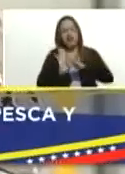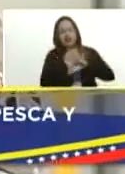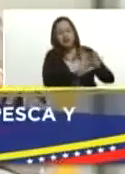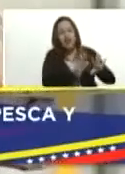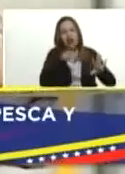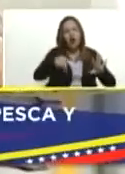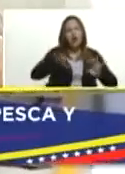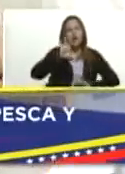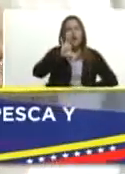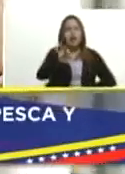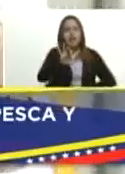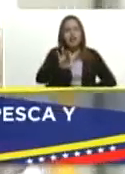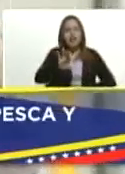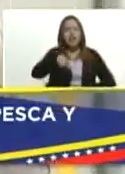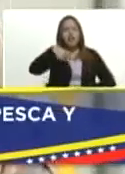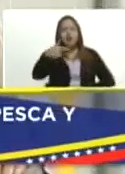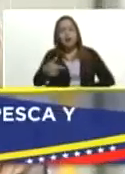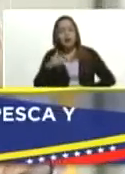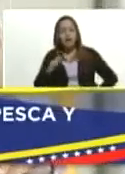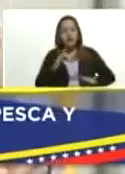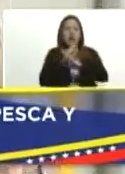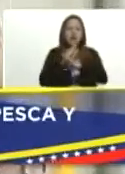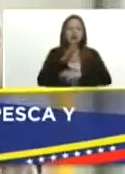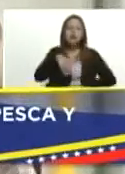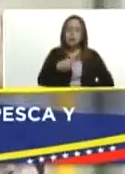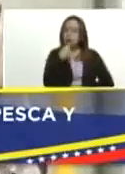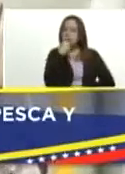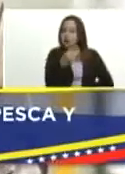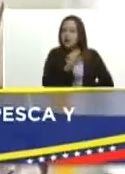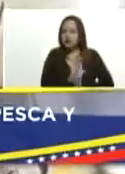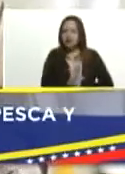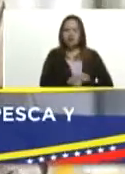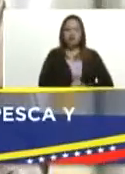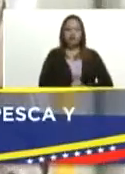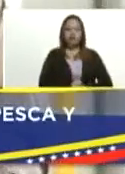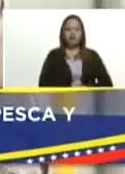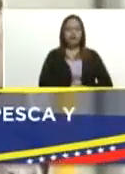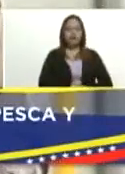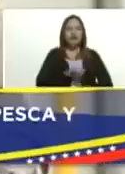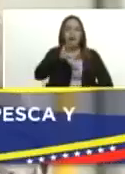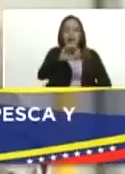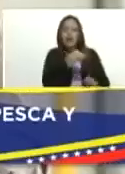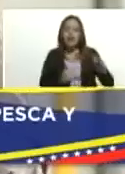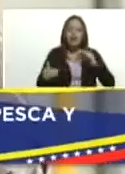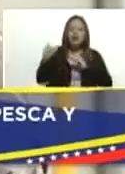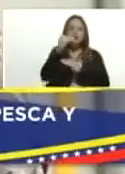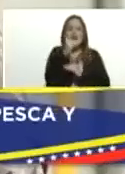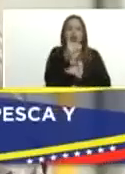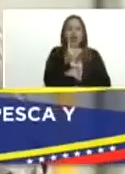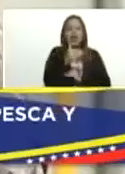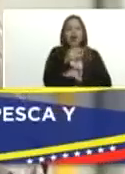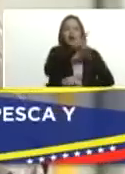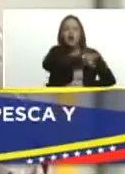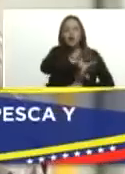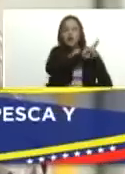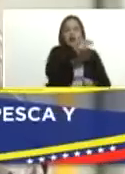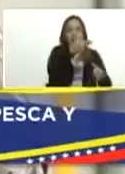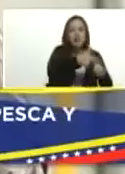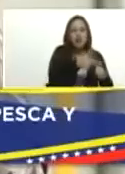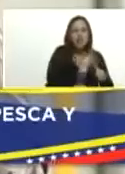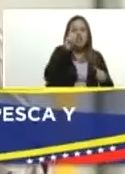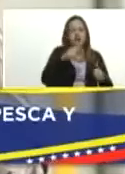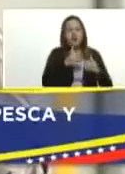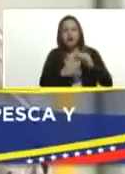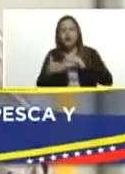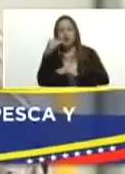país post-sanciones, pudiéramos hablar. Un país que supere la dependencia de la renta y